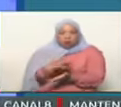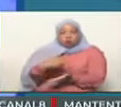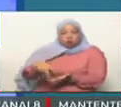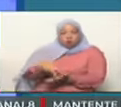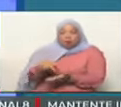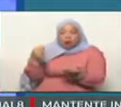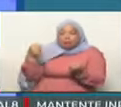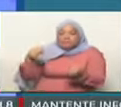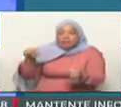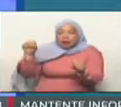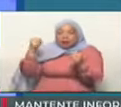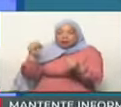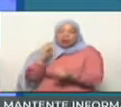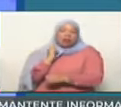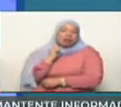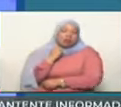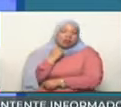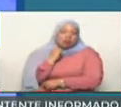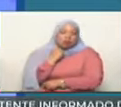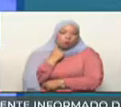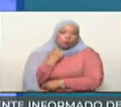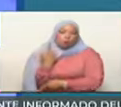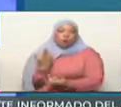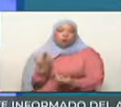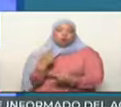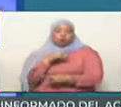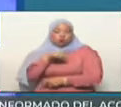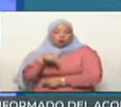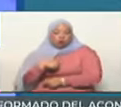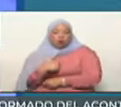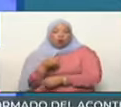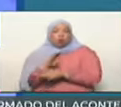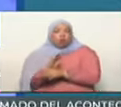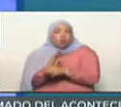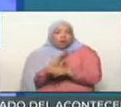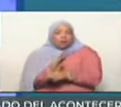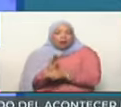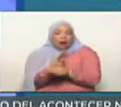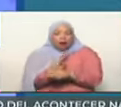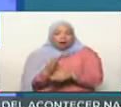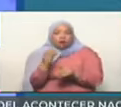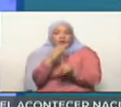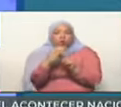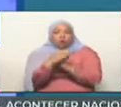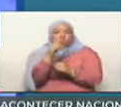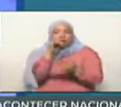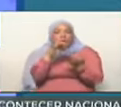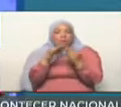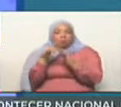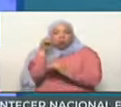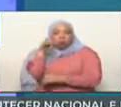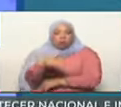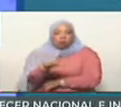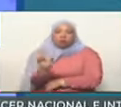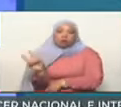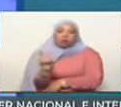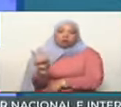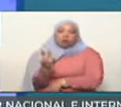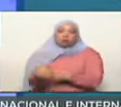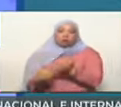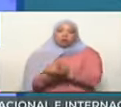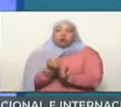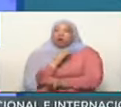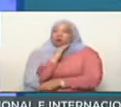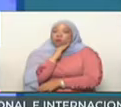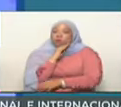prácticas ancestrales, para poder nosotros proteger a todo el pueblo venezolano por esta enfermedad